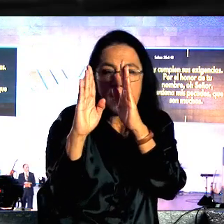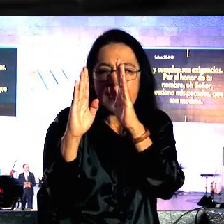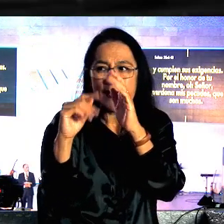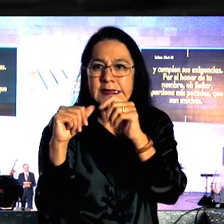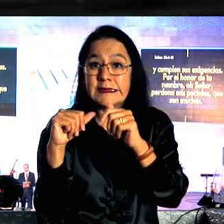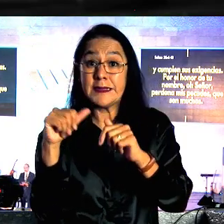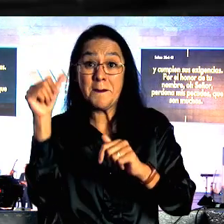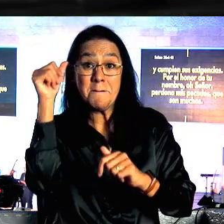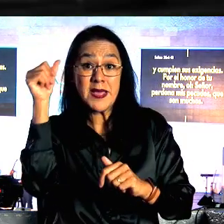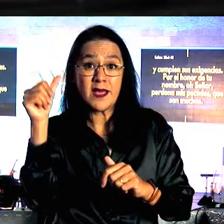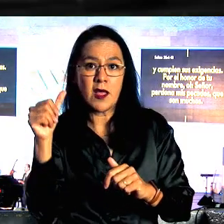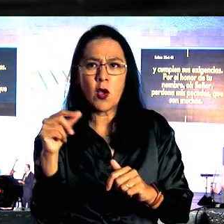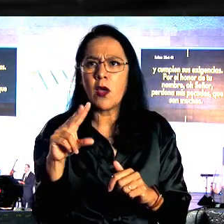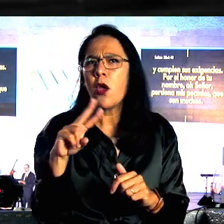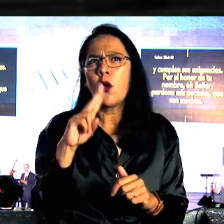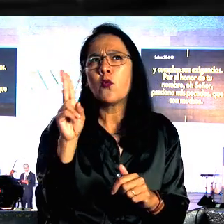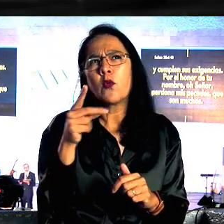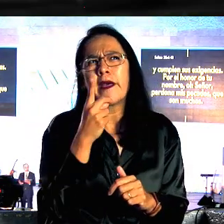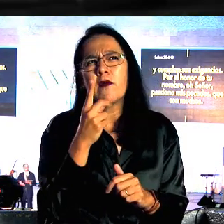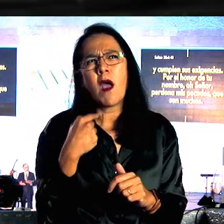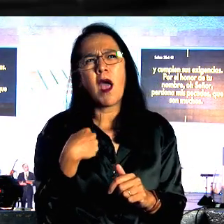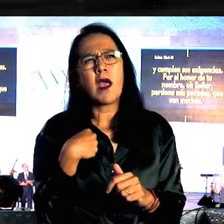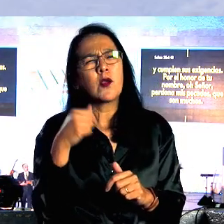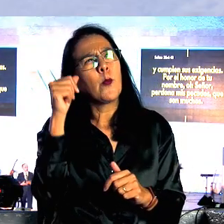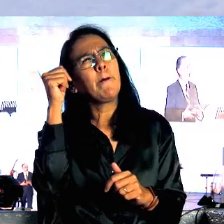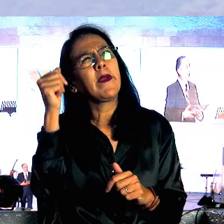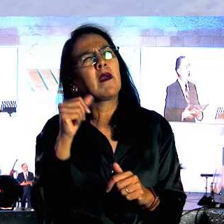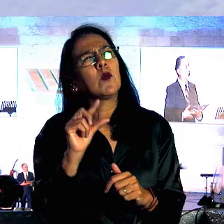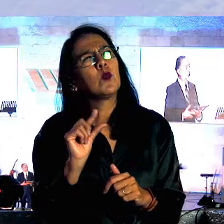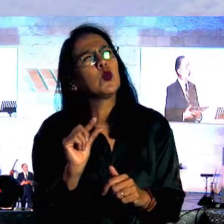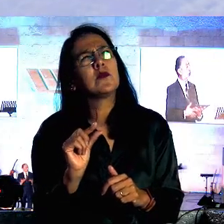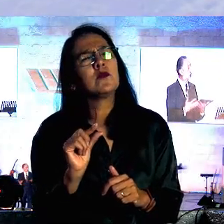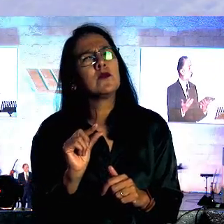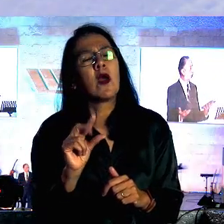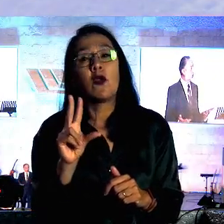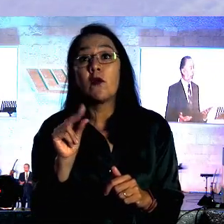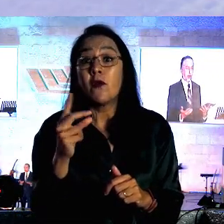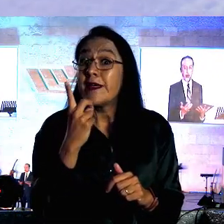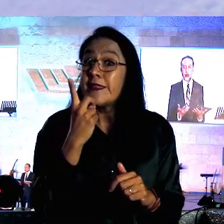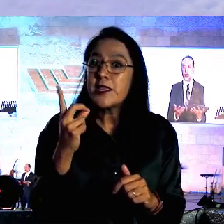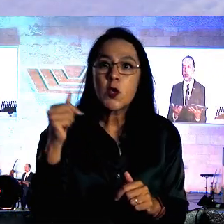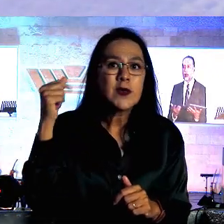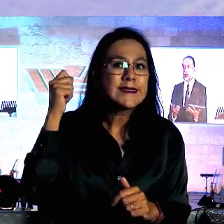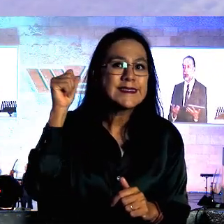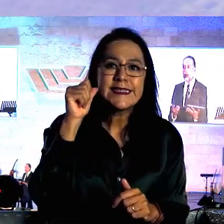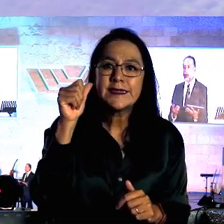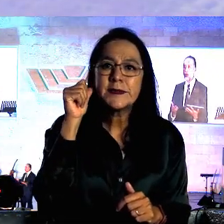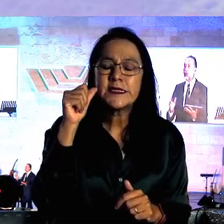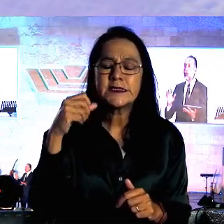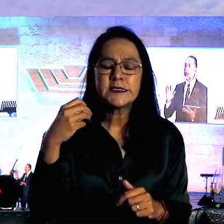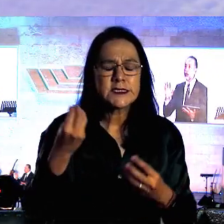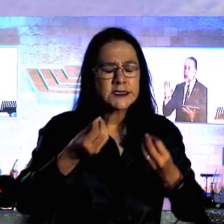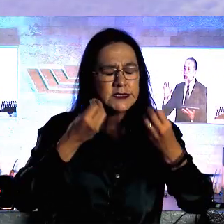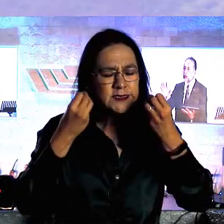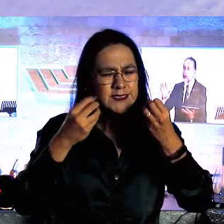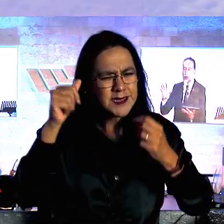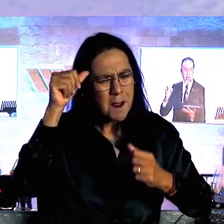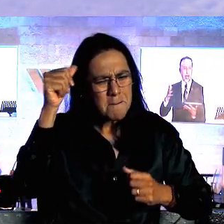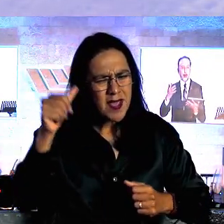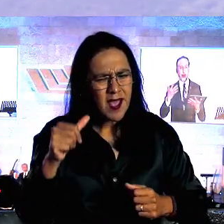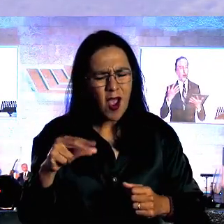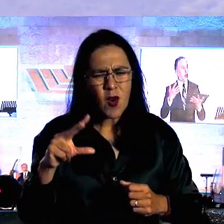nunca dijo Señor pero he pecado poquito no Señor son muchos mis pecados nunca trató de